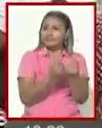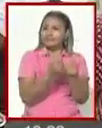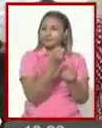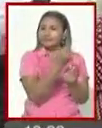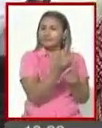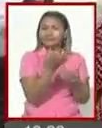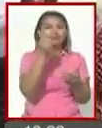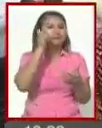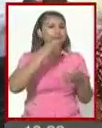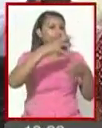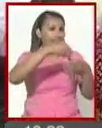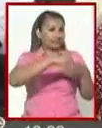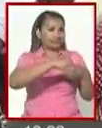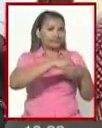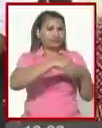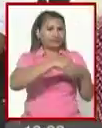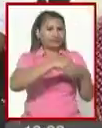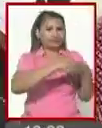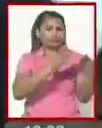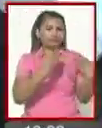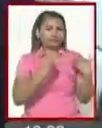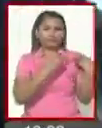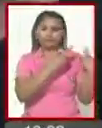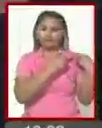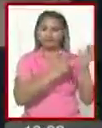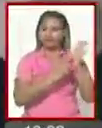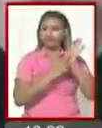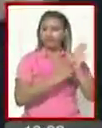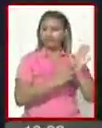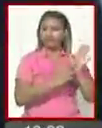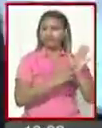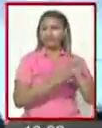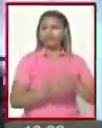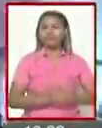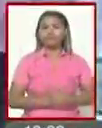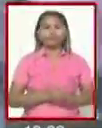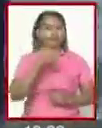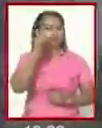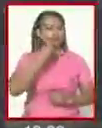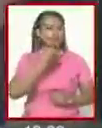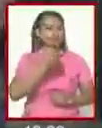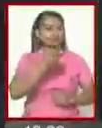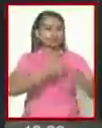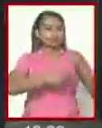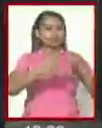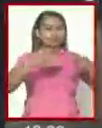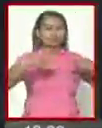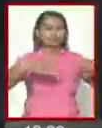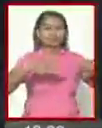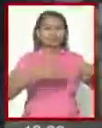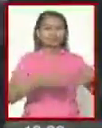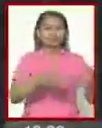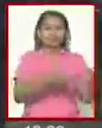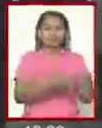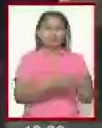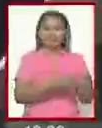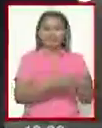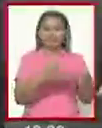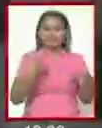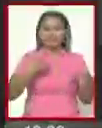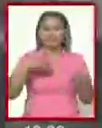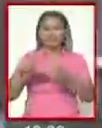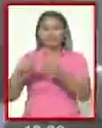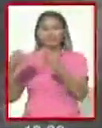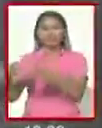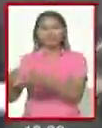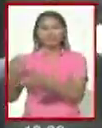unas cuantas mujeres que se hayan atribuido la representación de las mujeres gremiales de la Ramada. Nosotros